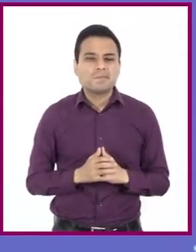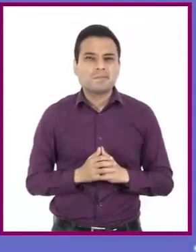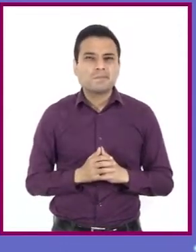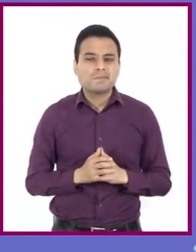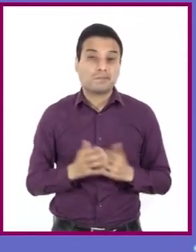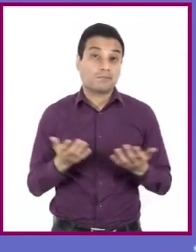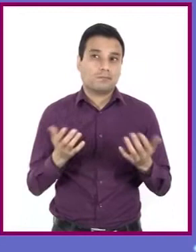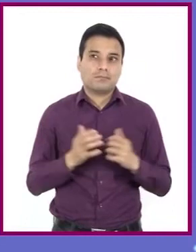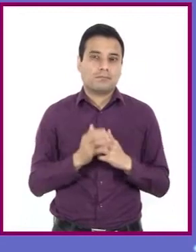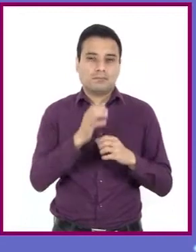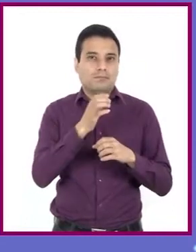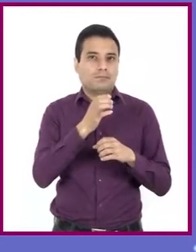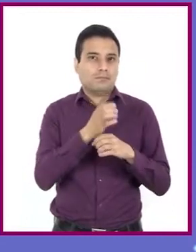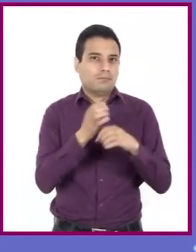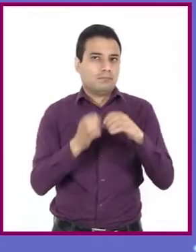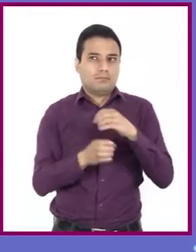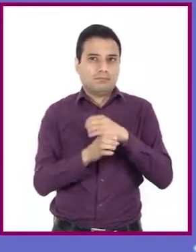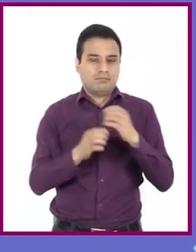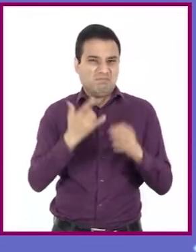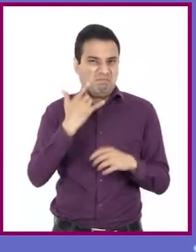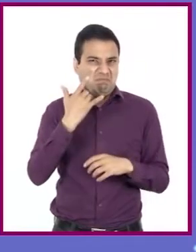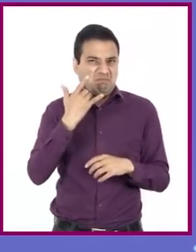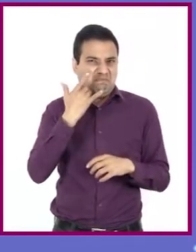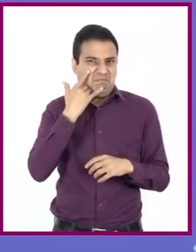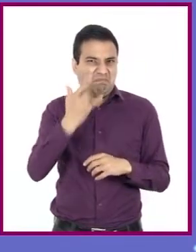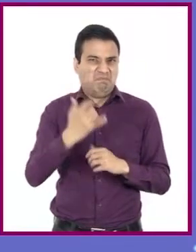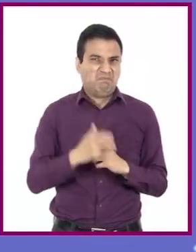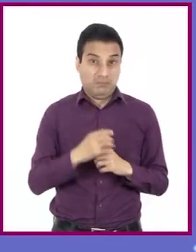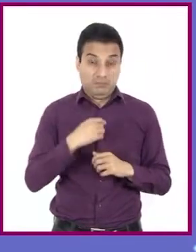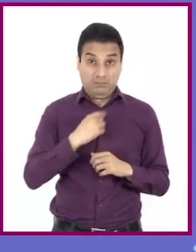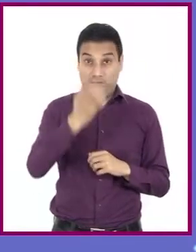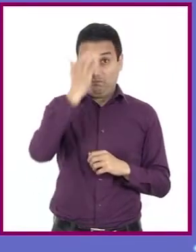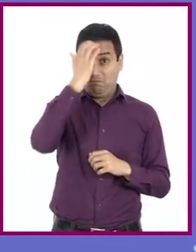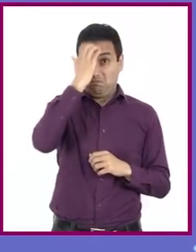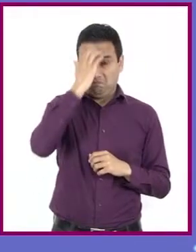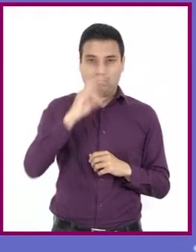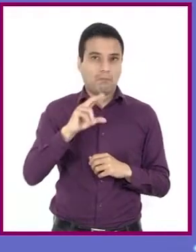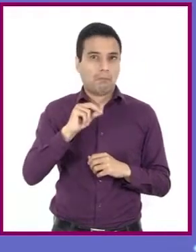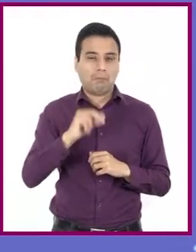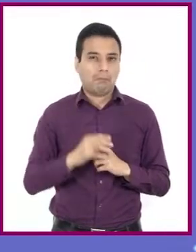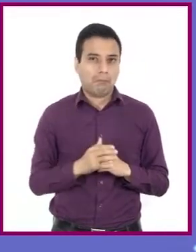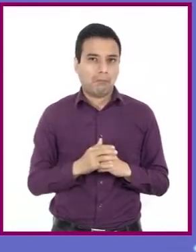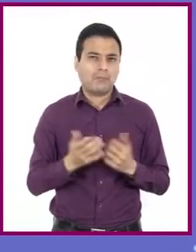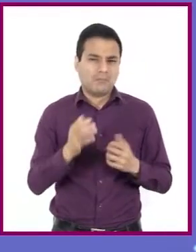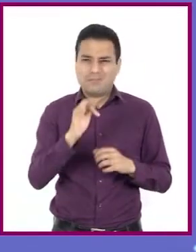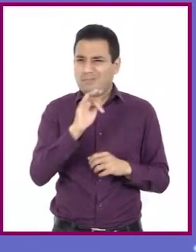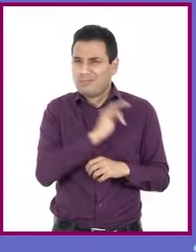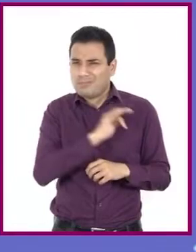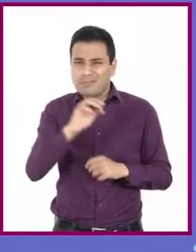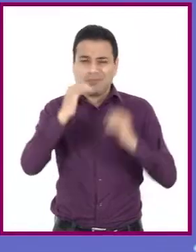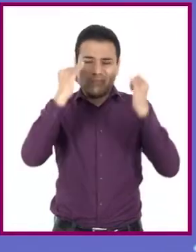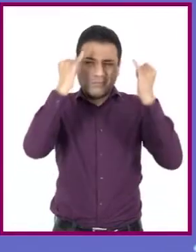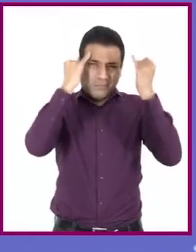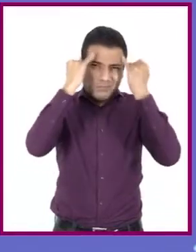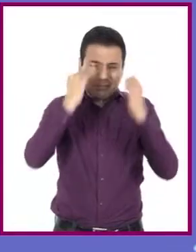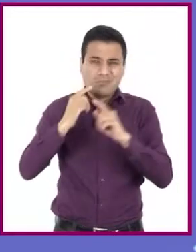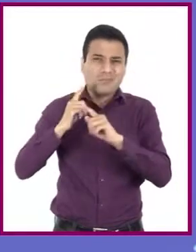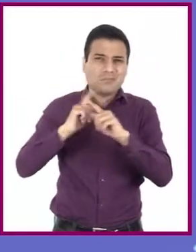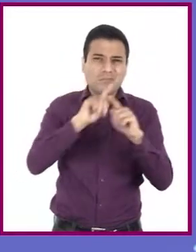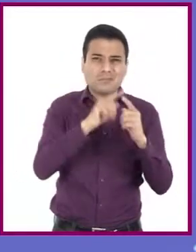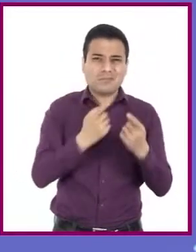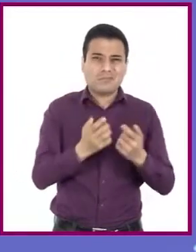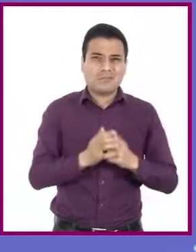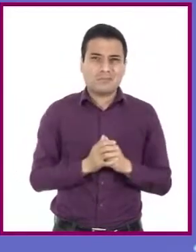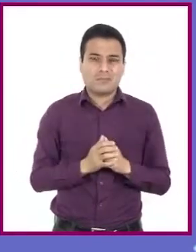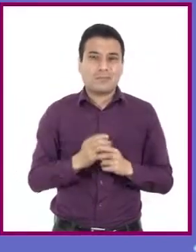no representan nada. Aunque sí que pueden expresar un sinfín de cosas, como